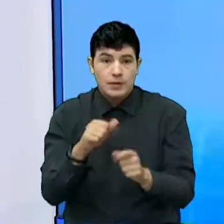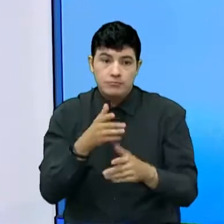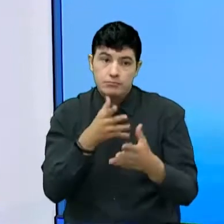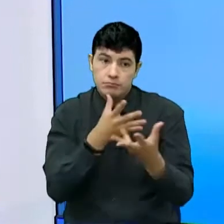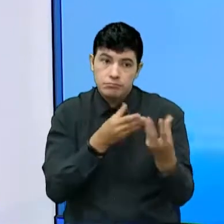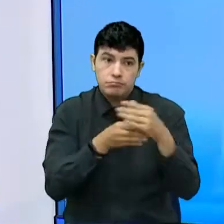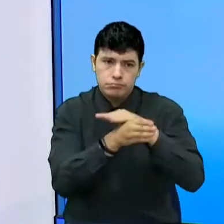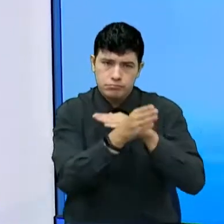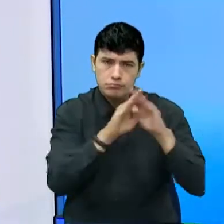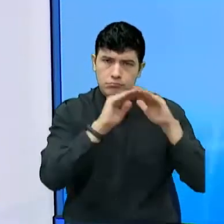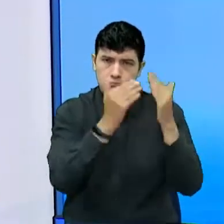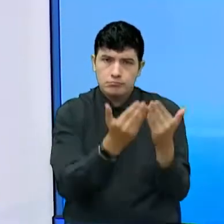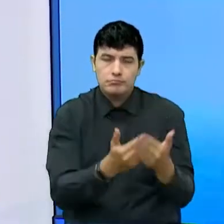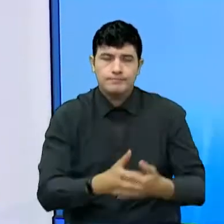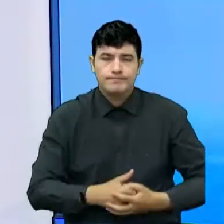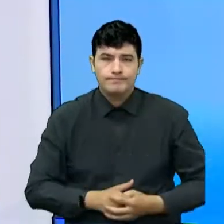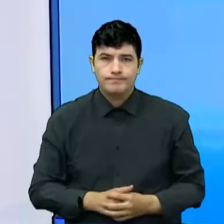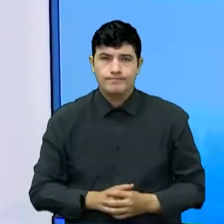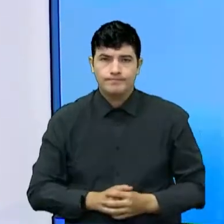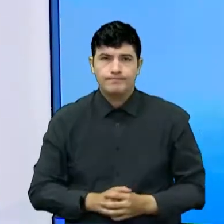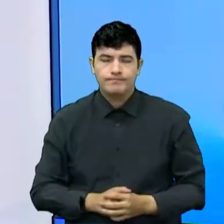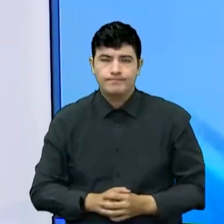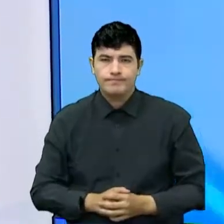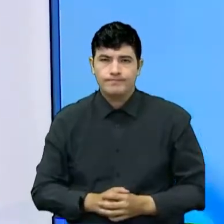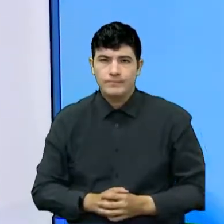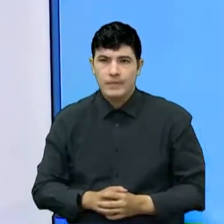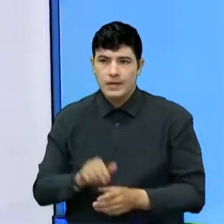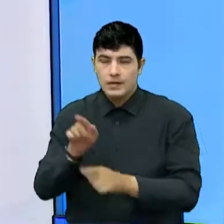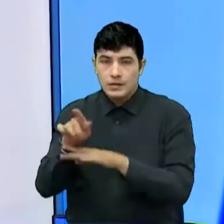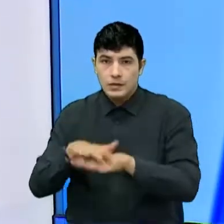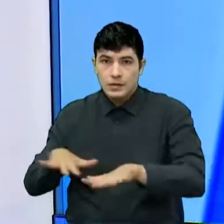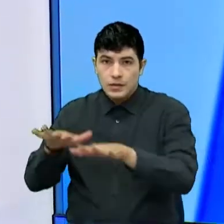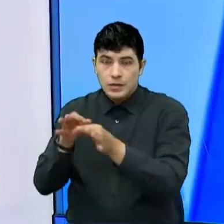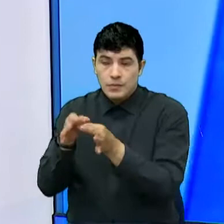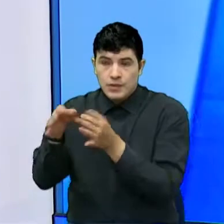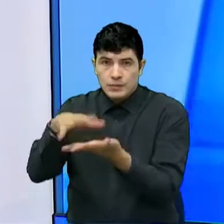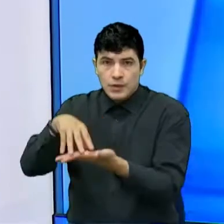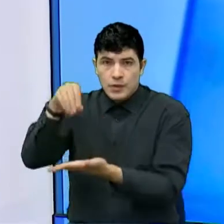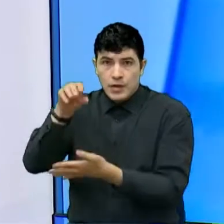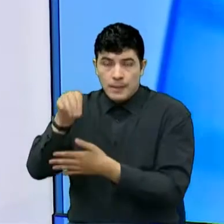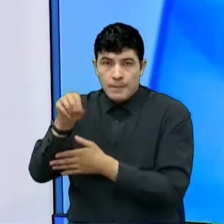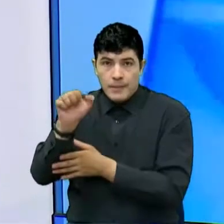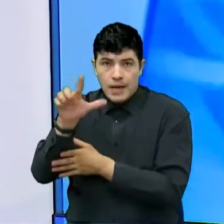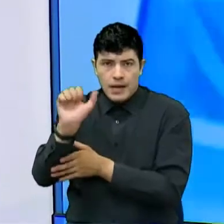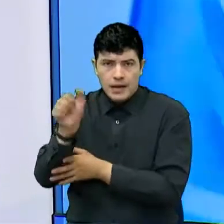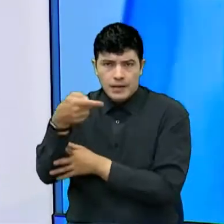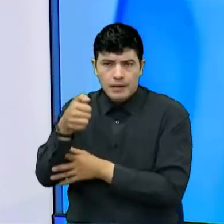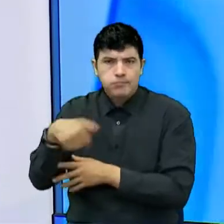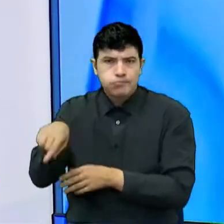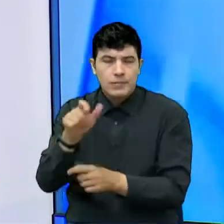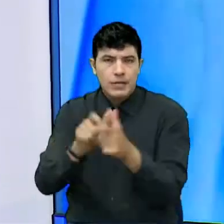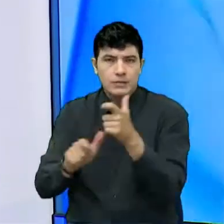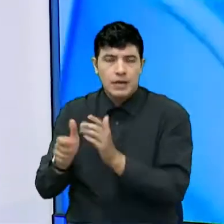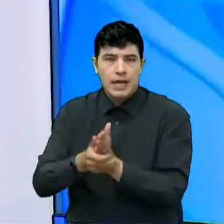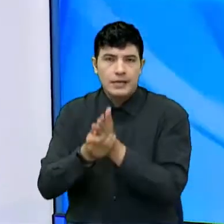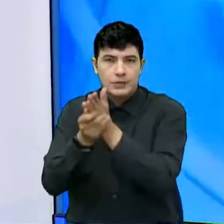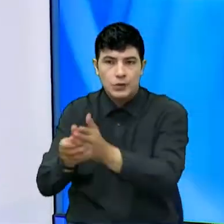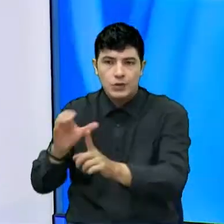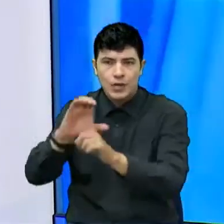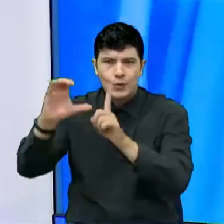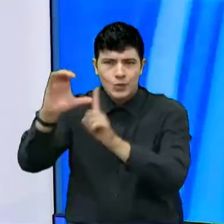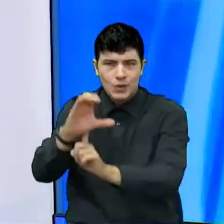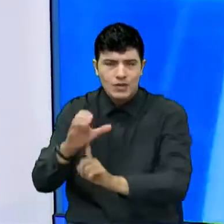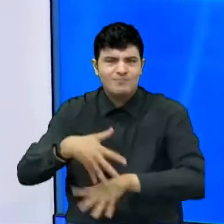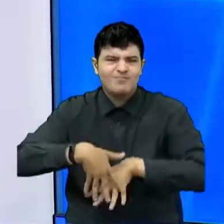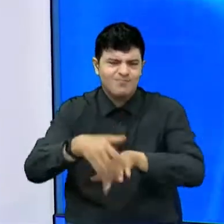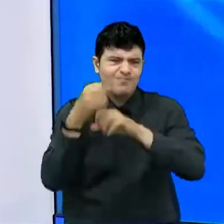vamos ahora con información de la provincia de garcía rovira en málaga en la capital de la provincia diferentes sectores culturales hicieron un plantón para